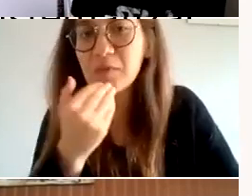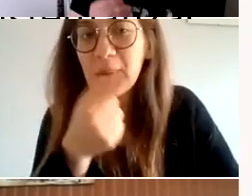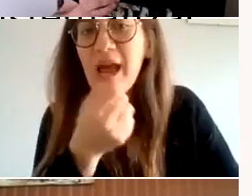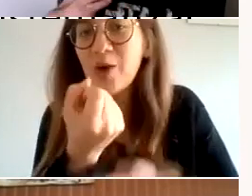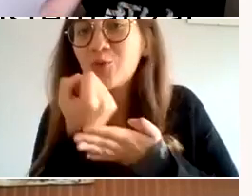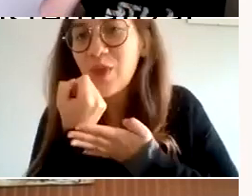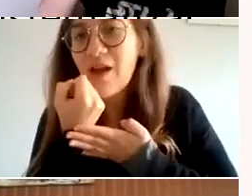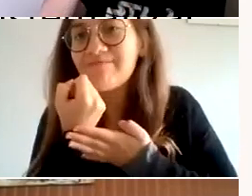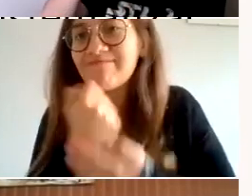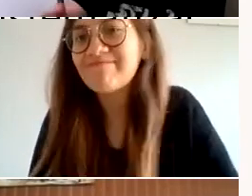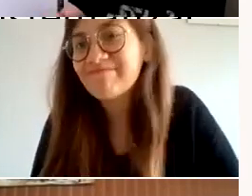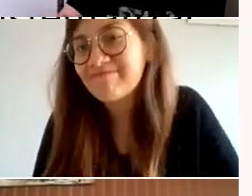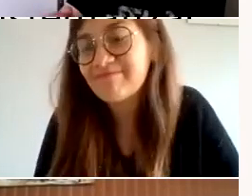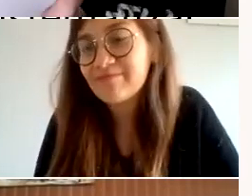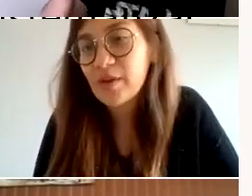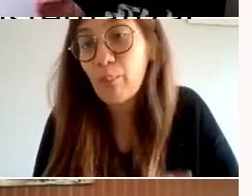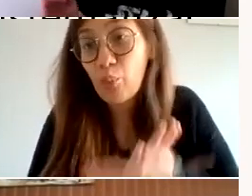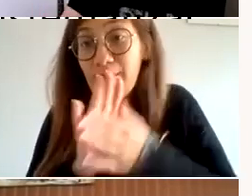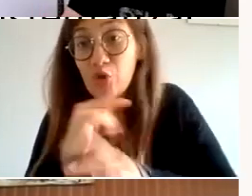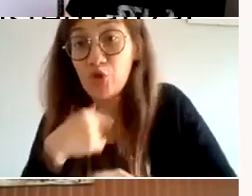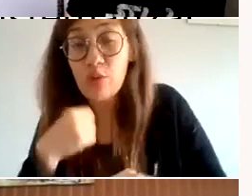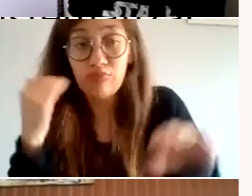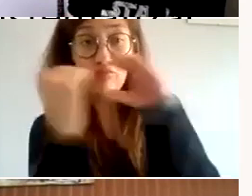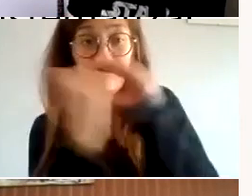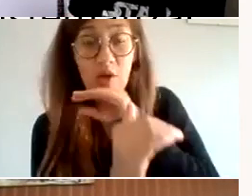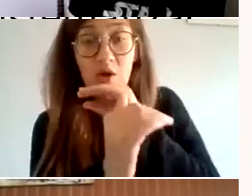es que te va a dar de inmediato la forma que es